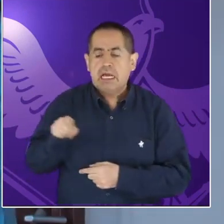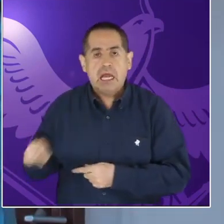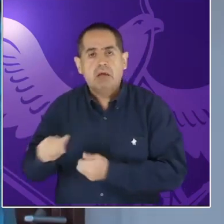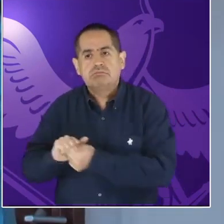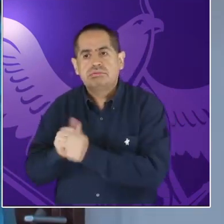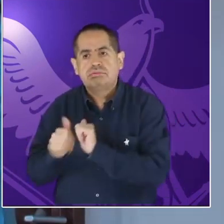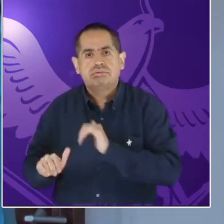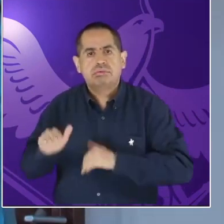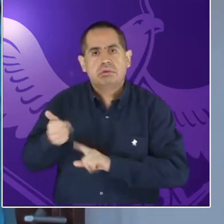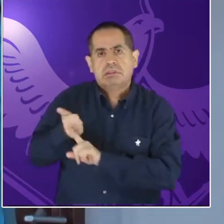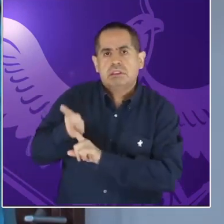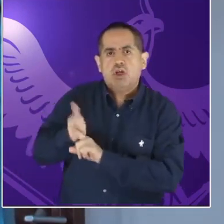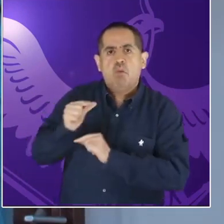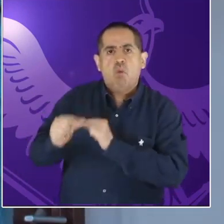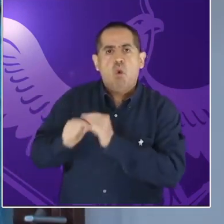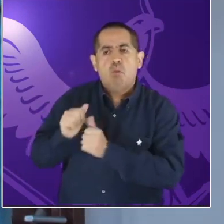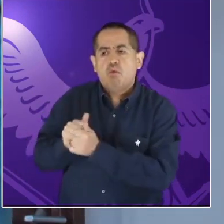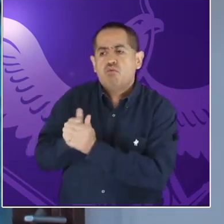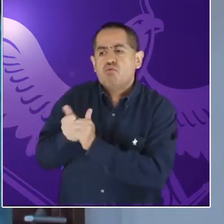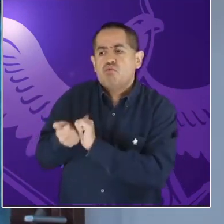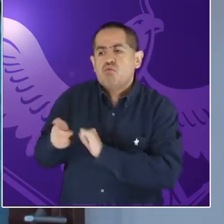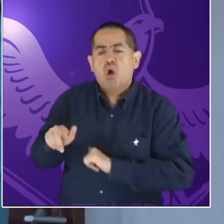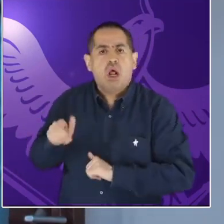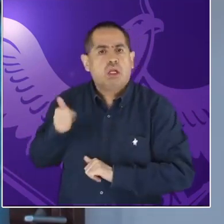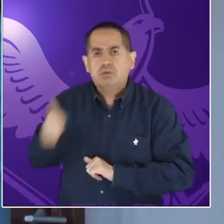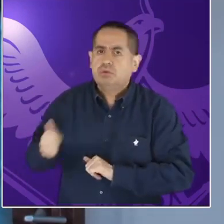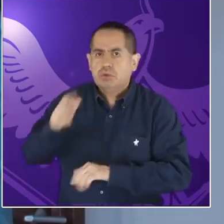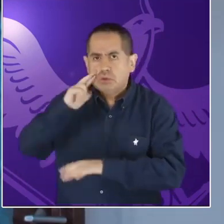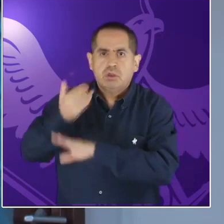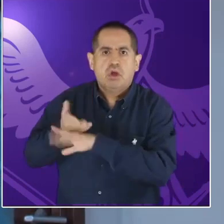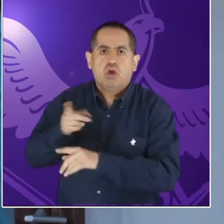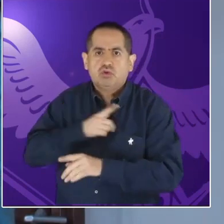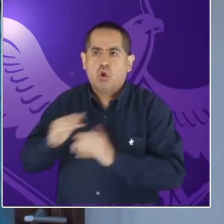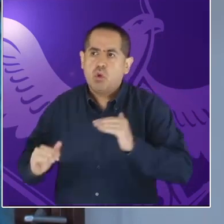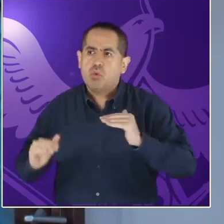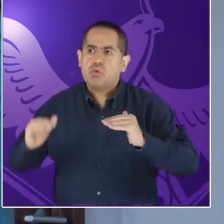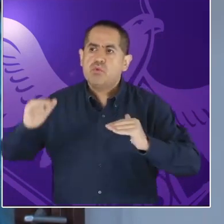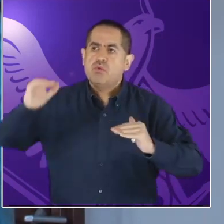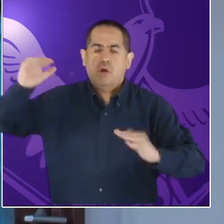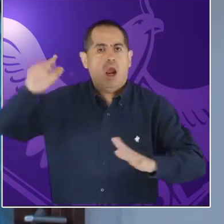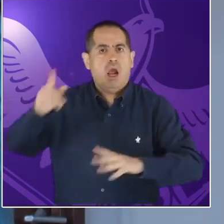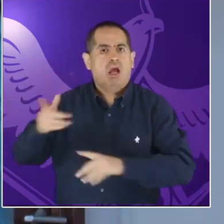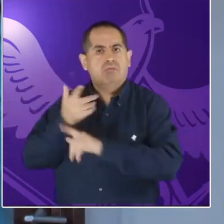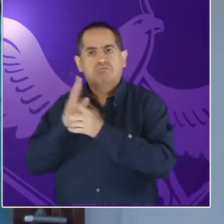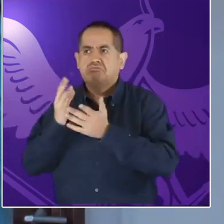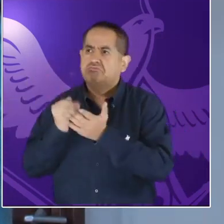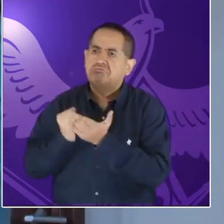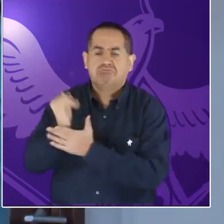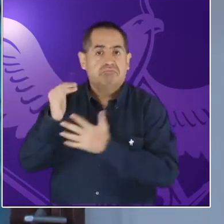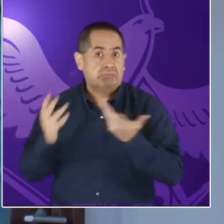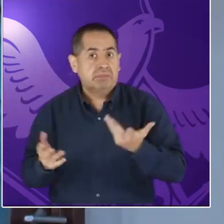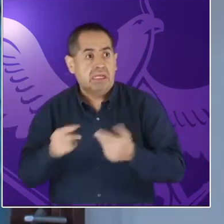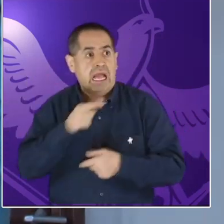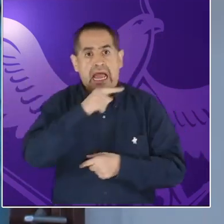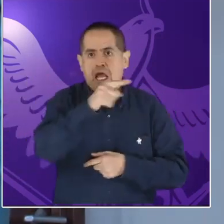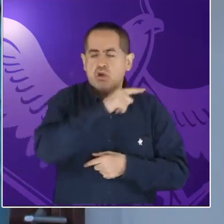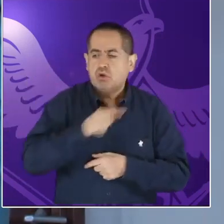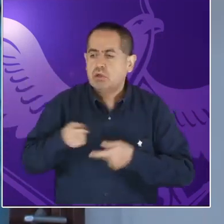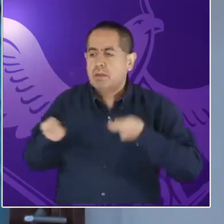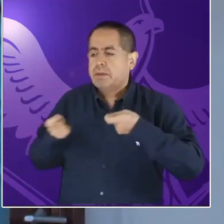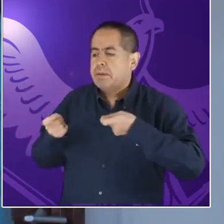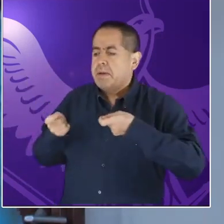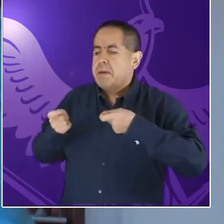Niño apunta al reconocimiento de la autonomía progresiva, en el sentido de que la responsabilidad parental